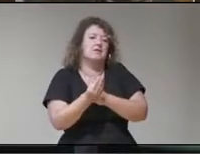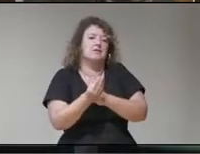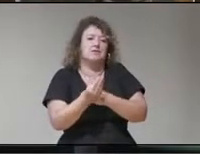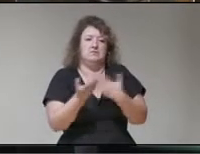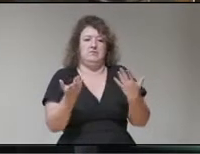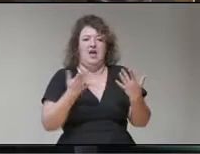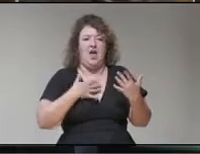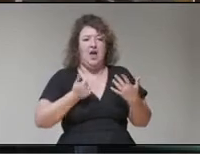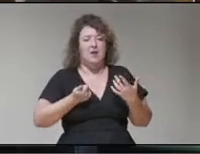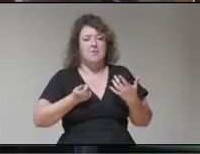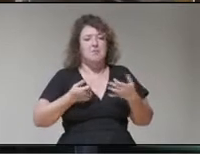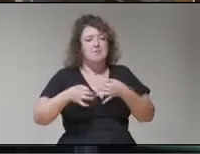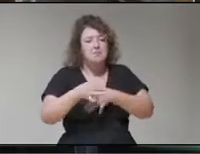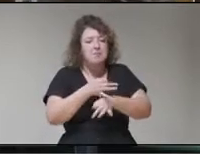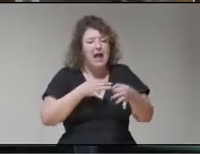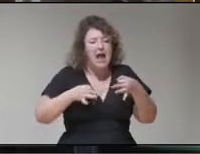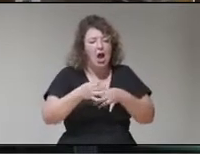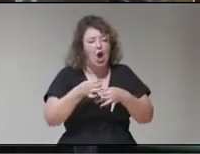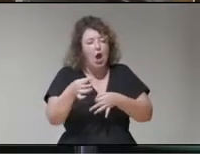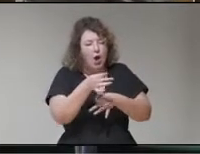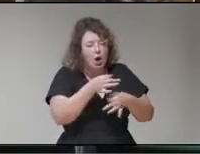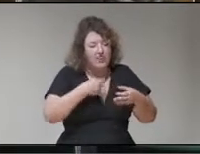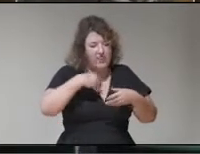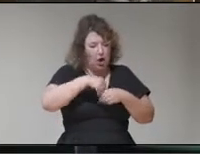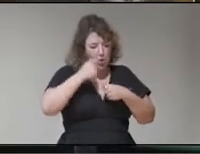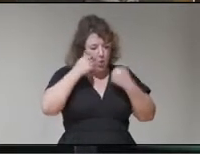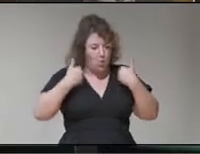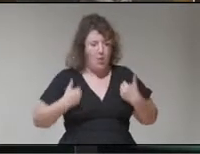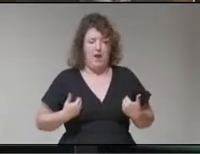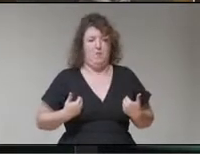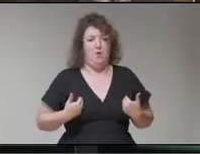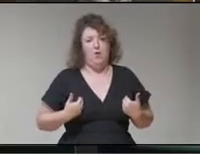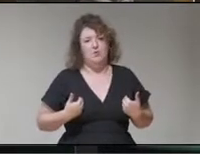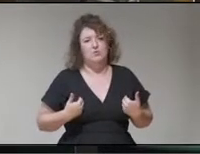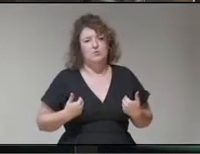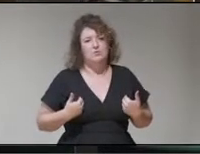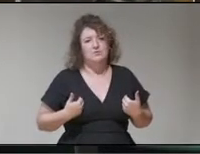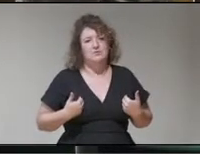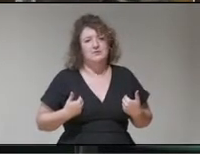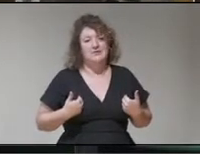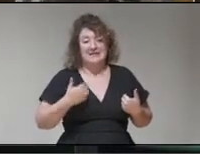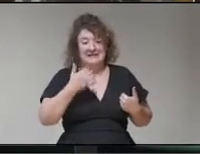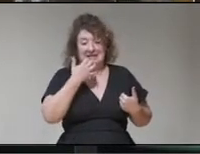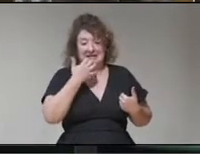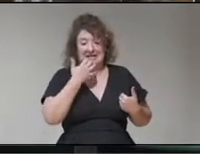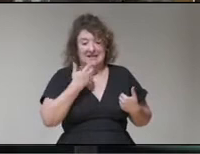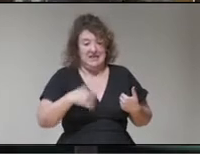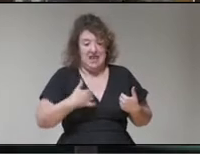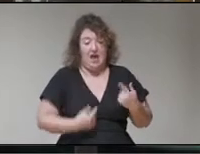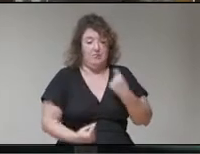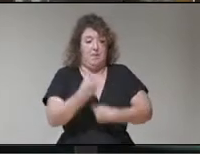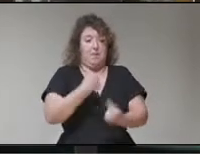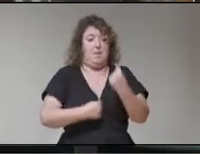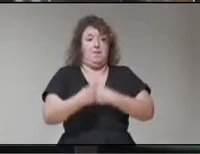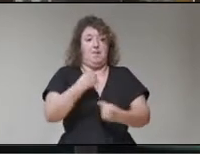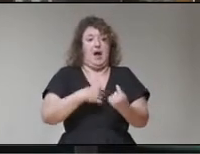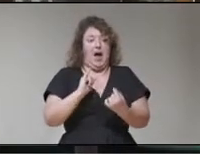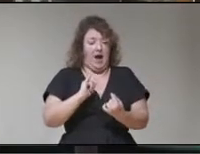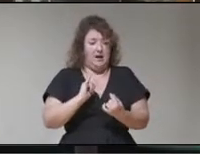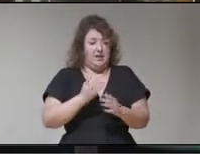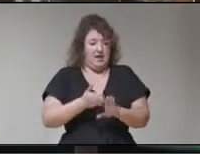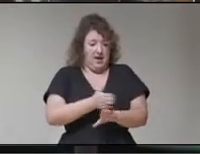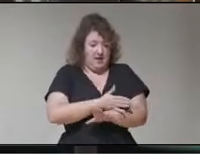tuviera microorganismos formando parte de su organismo, puesto que antes de nacer ya había sido colonizado? Y sin